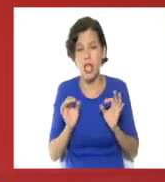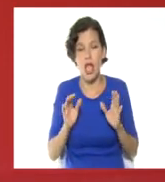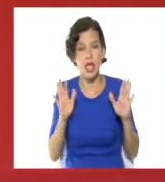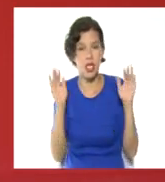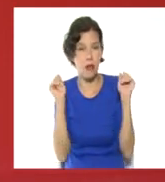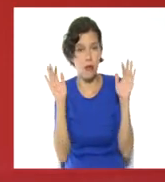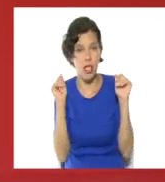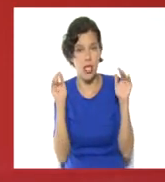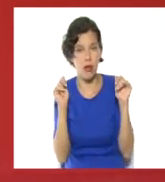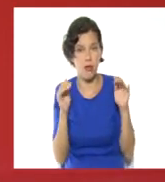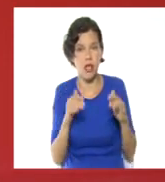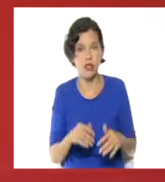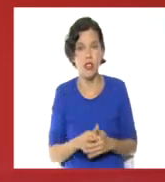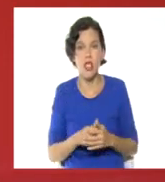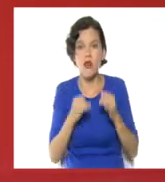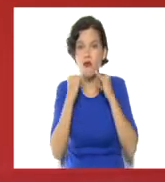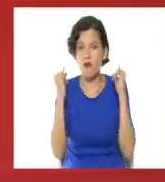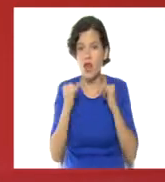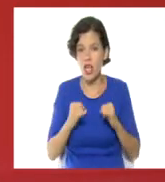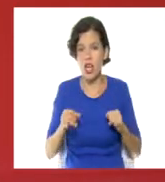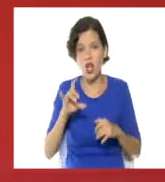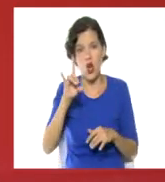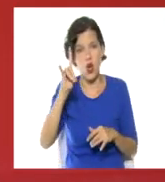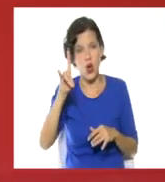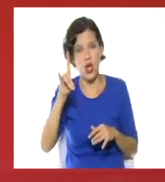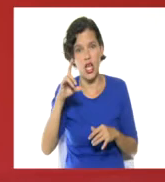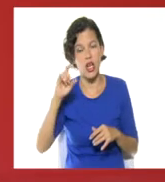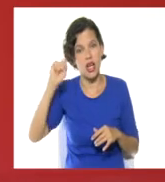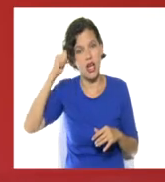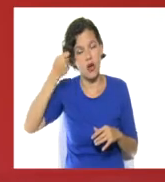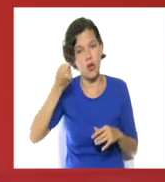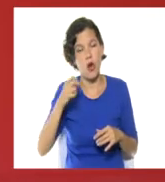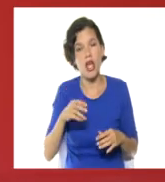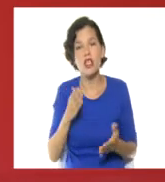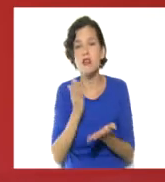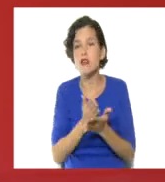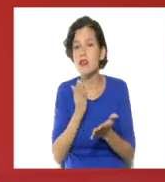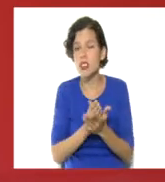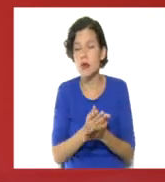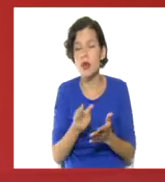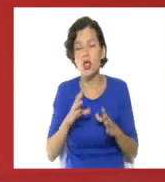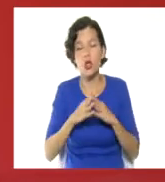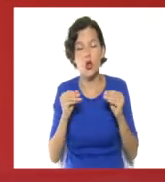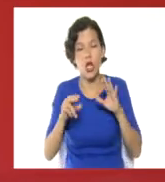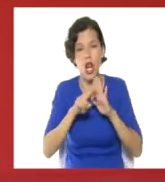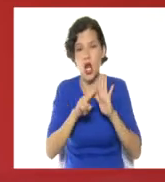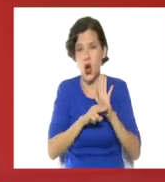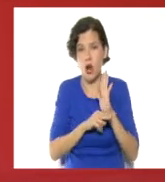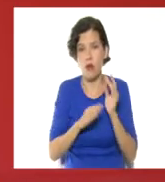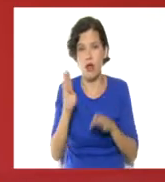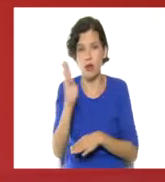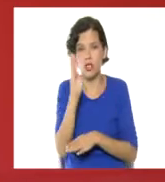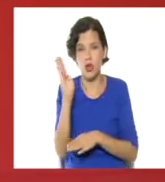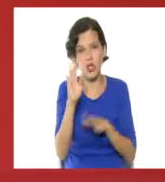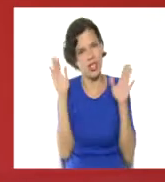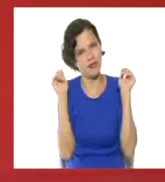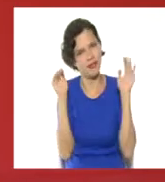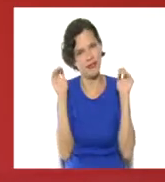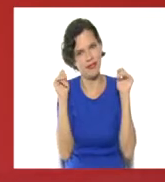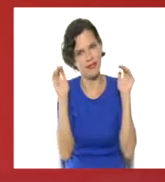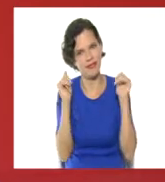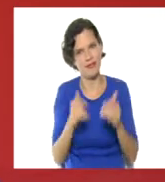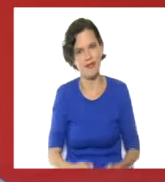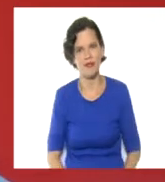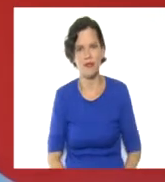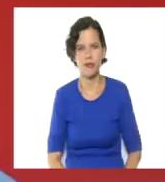despedirme y desearles a todos un feliz lunes. Recuerda siempre mantener todas las medidas de bioseguridad. ¡Chao!